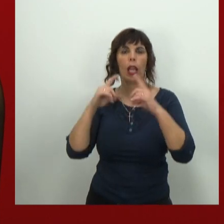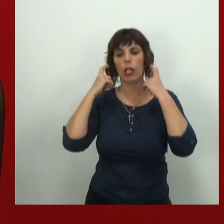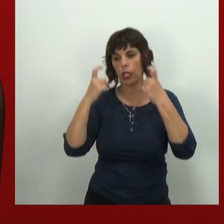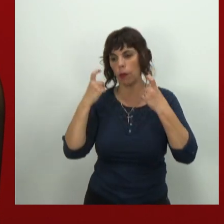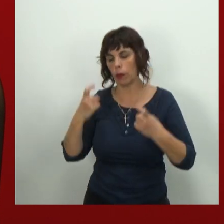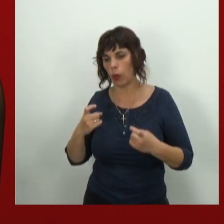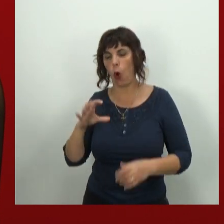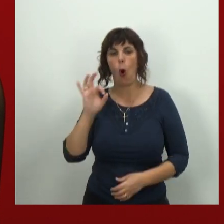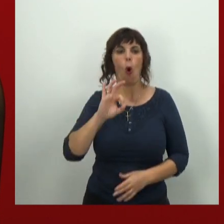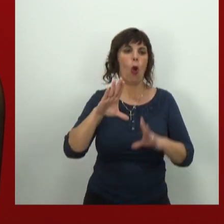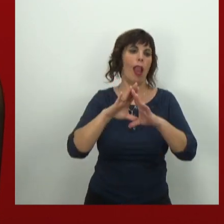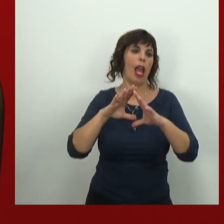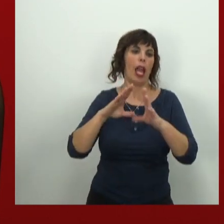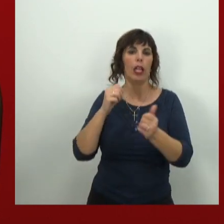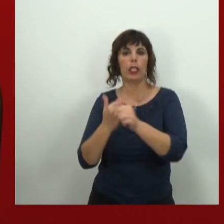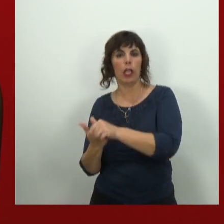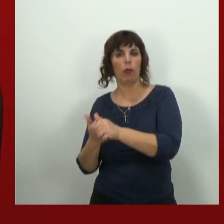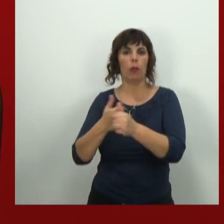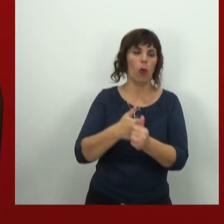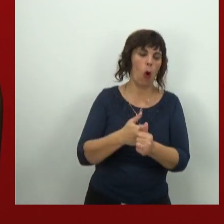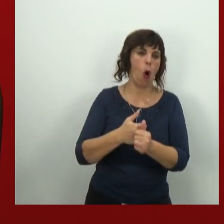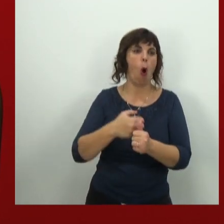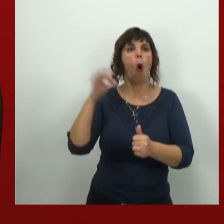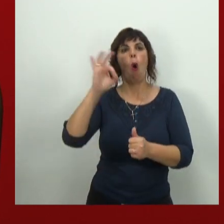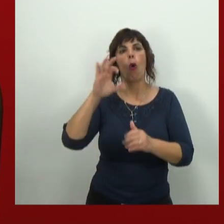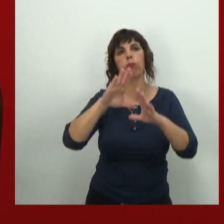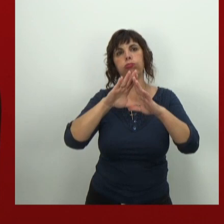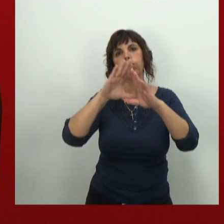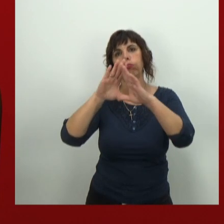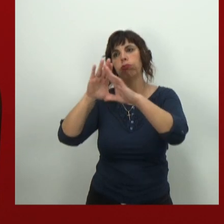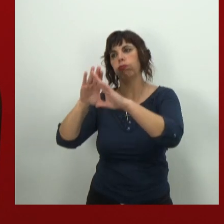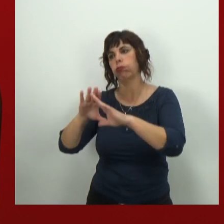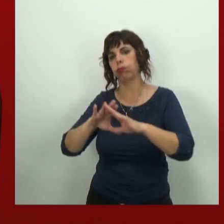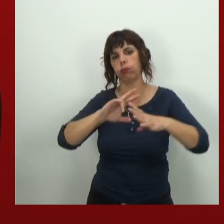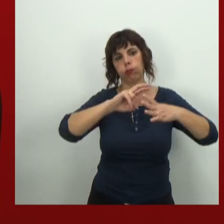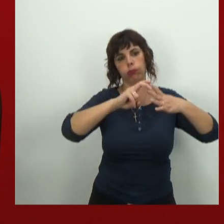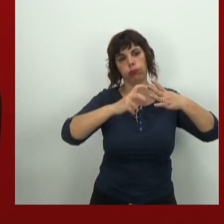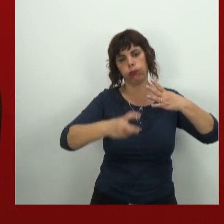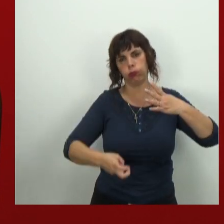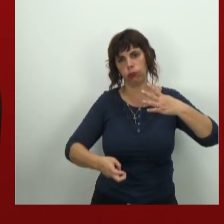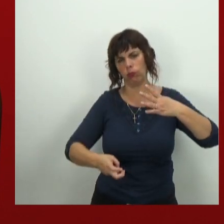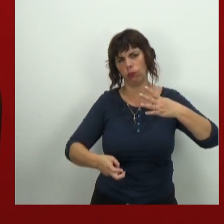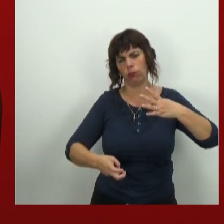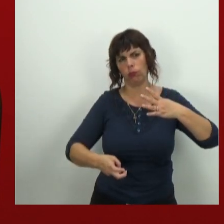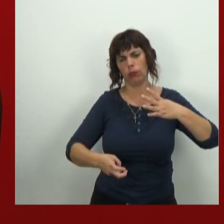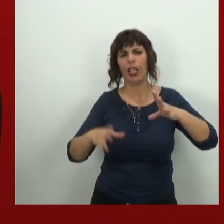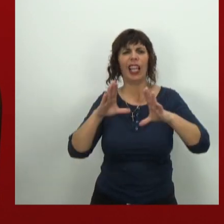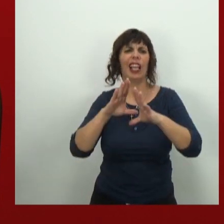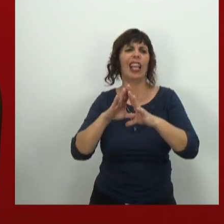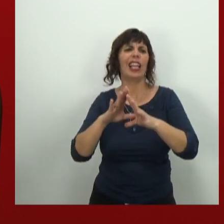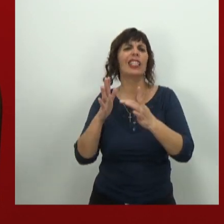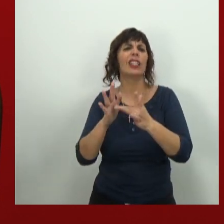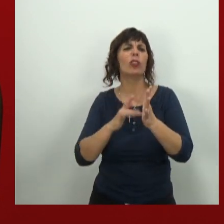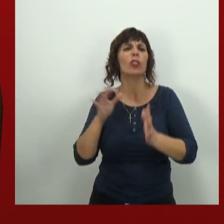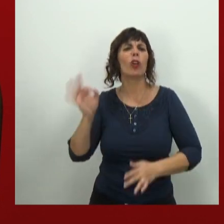bautistas? ¿Los carismáticos? ¿La iglesia anglicana? ¿Cuál es la iglesia verdadera de